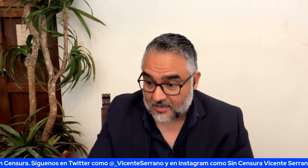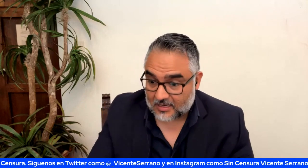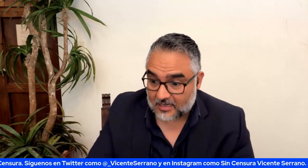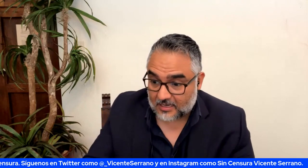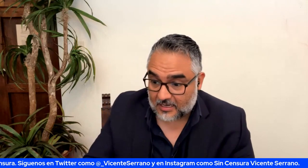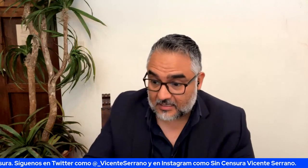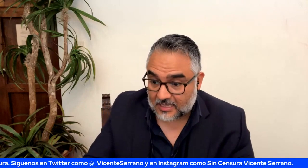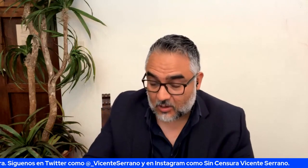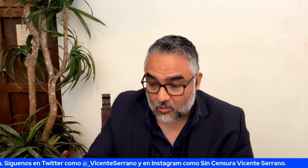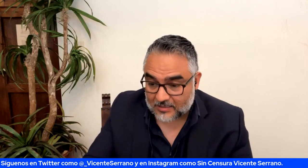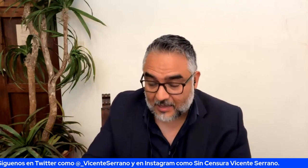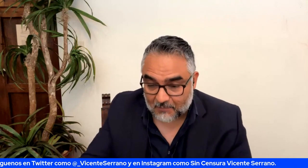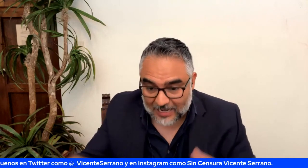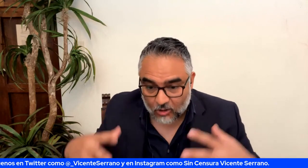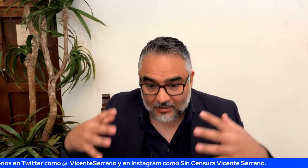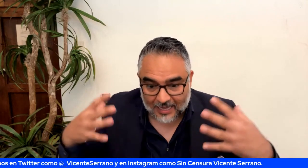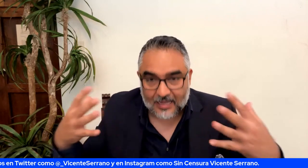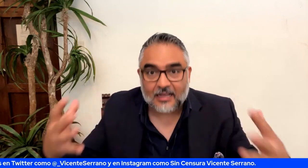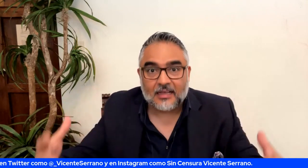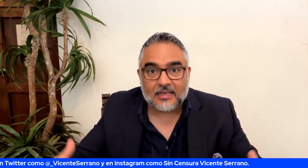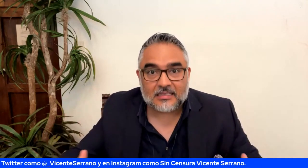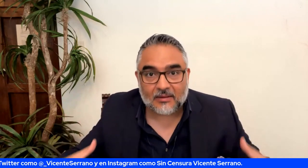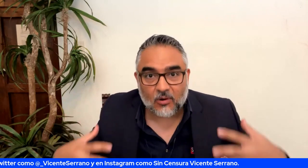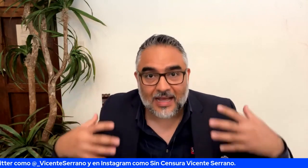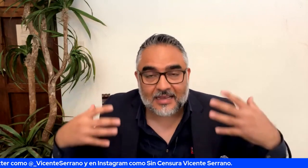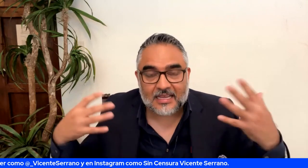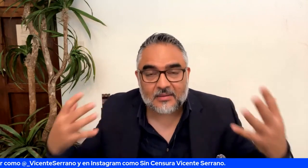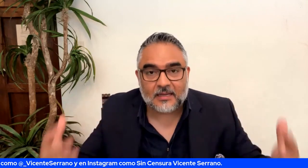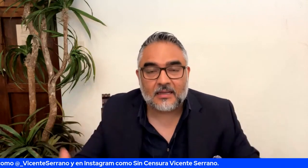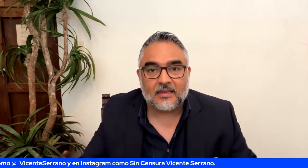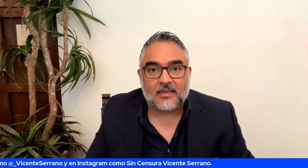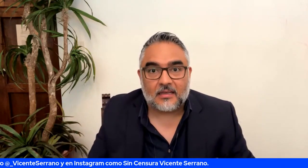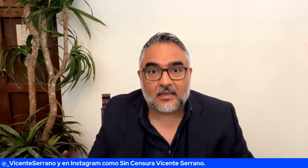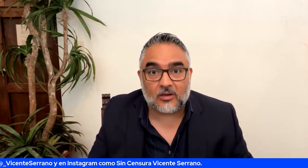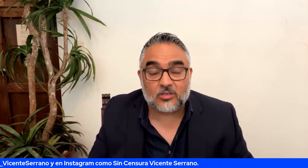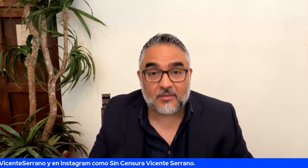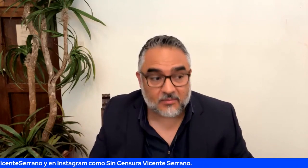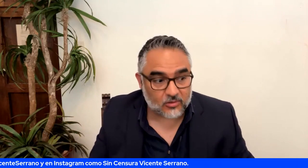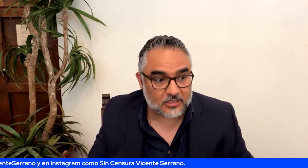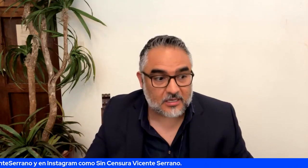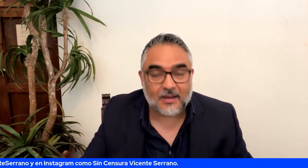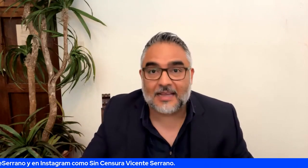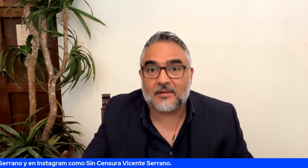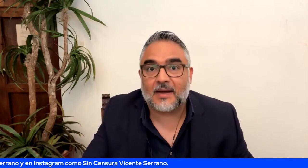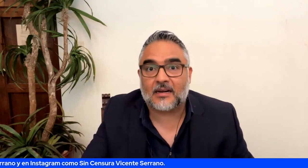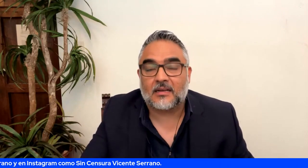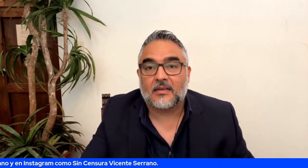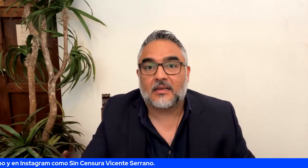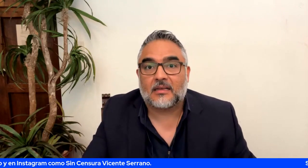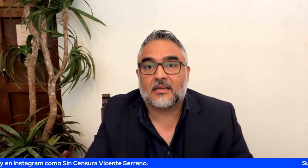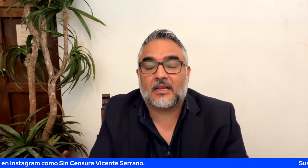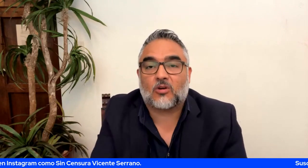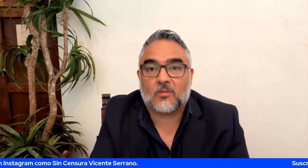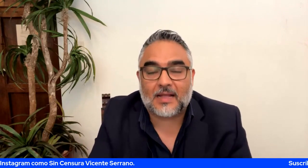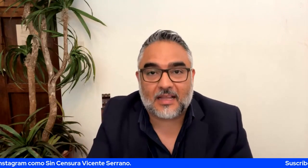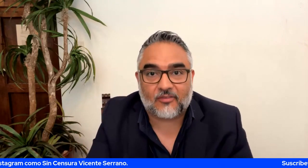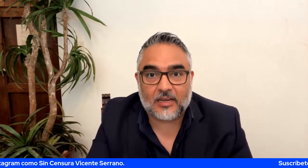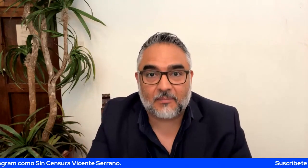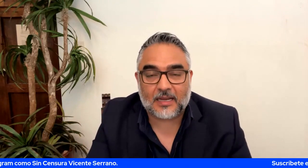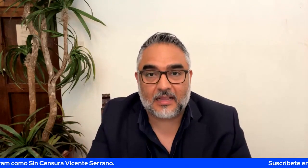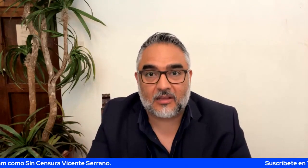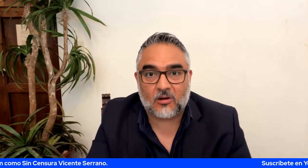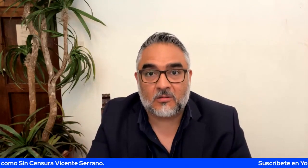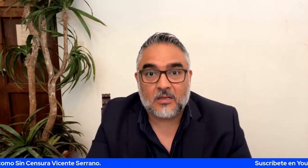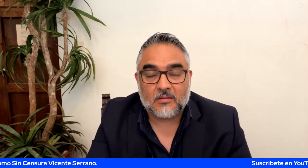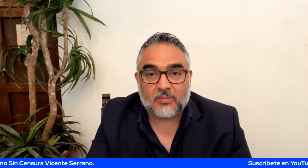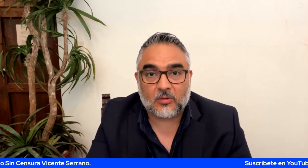rodar esta pelota, esta bola de nieve, que no sabemos si se va a llevar de corbata a